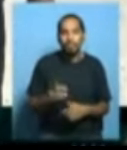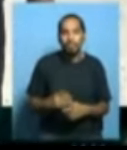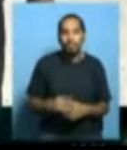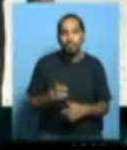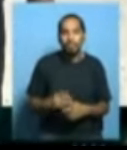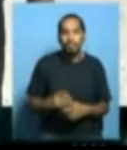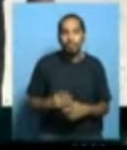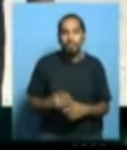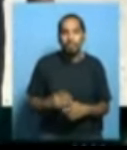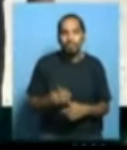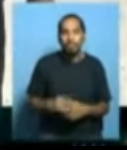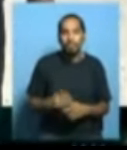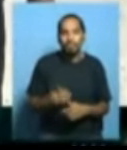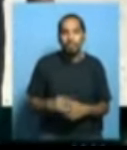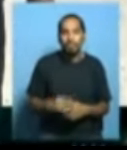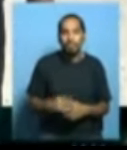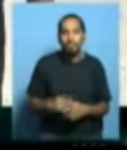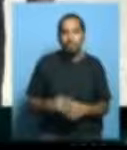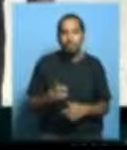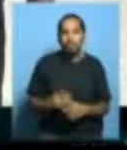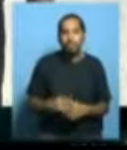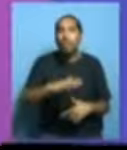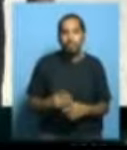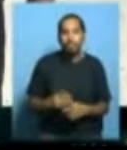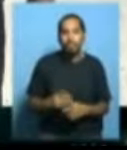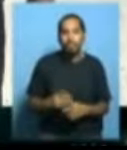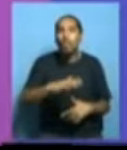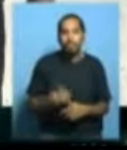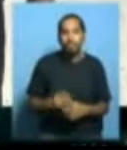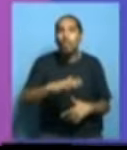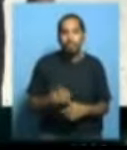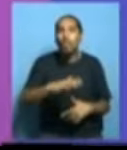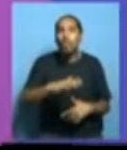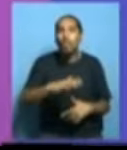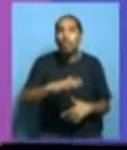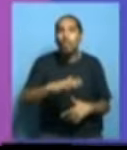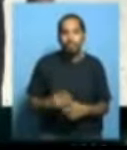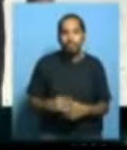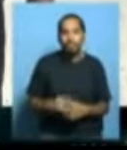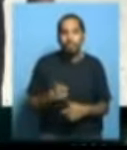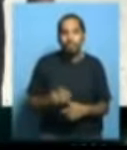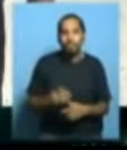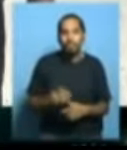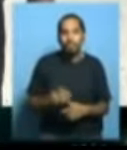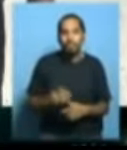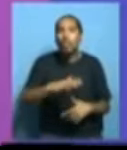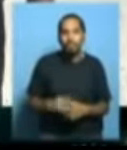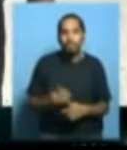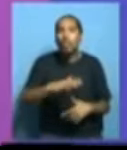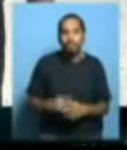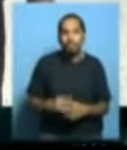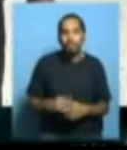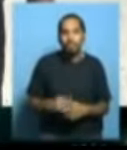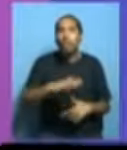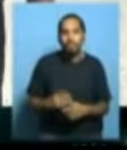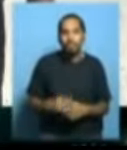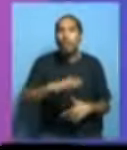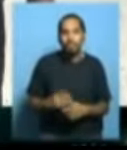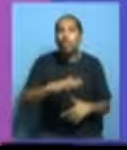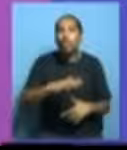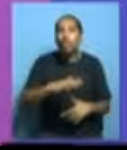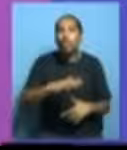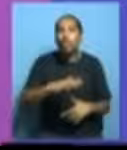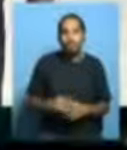Marcelo, muchísimas gracias. Nosotros estamos en Chile y Valdivia. Esta es la zona de Mariano Moreno, lindante al